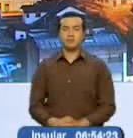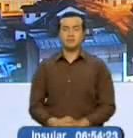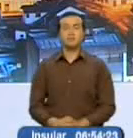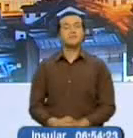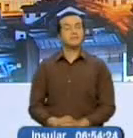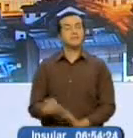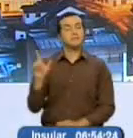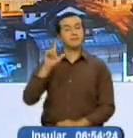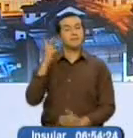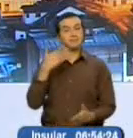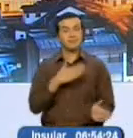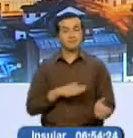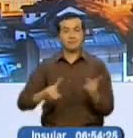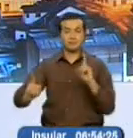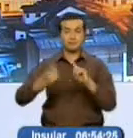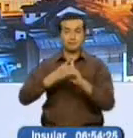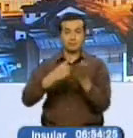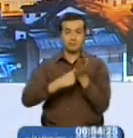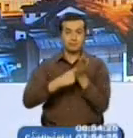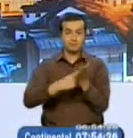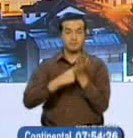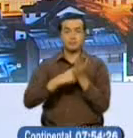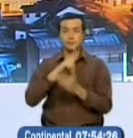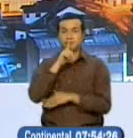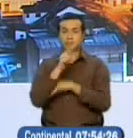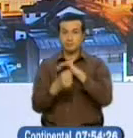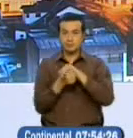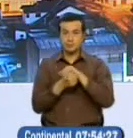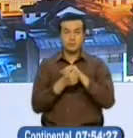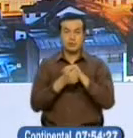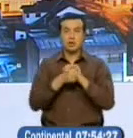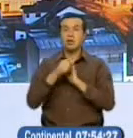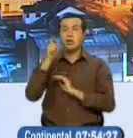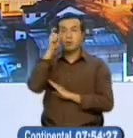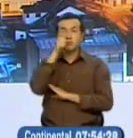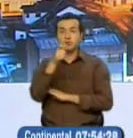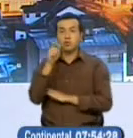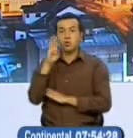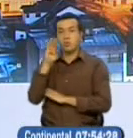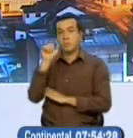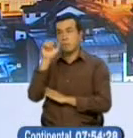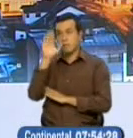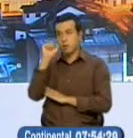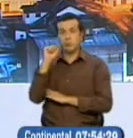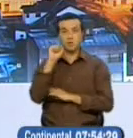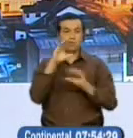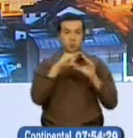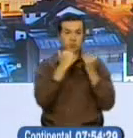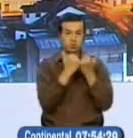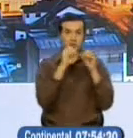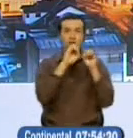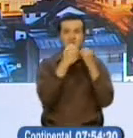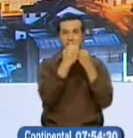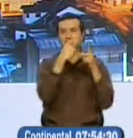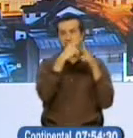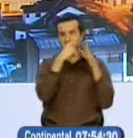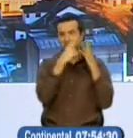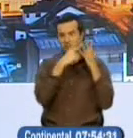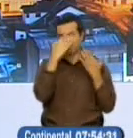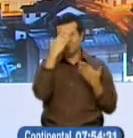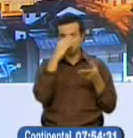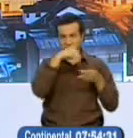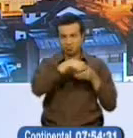Y este lunes se realizó la primera reunión de carácter reservado entre el fiscal Carlos Vaca y la Comisión Multipartidista de la Asamblea Nacional. El propósito de este